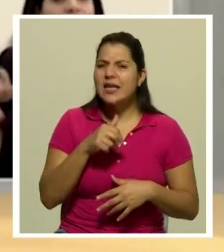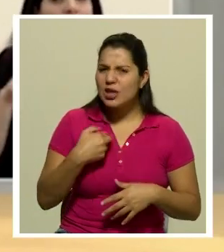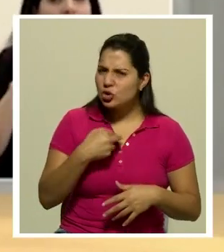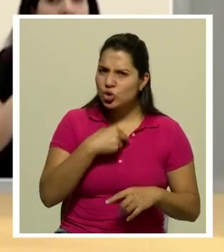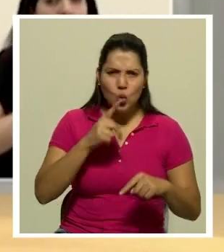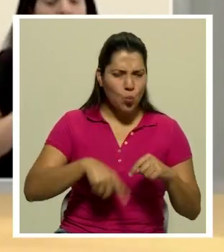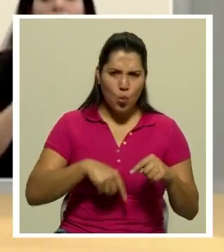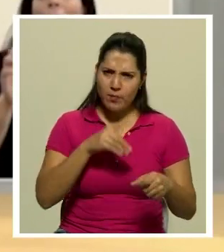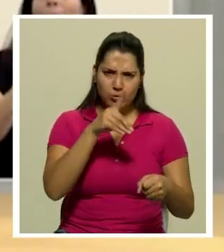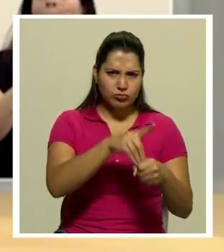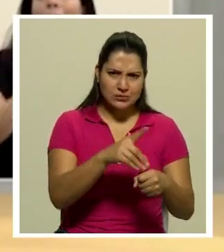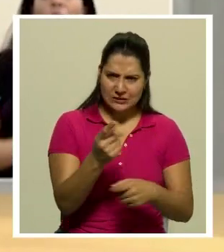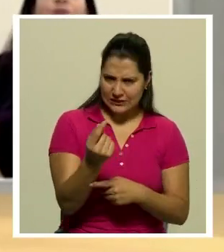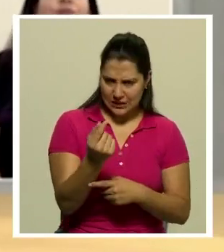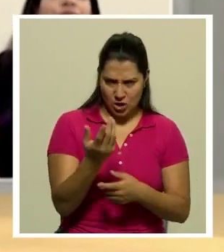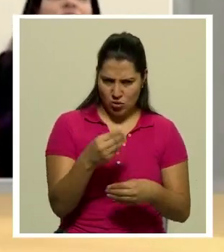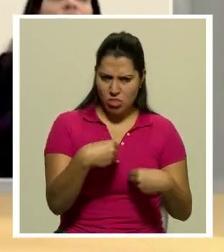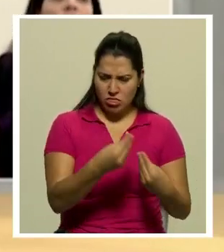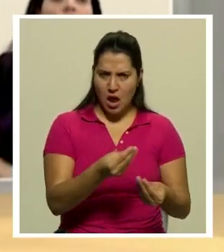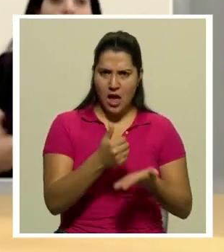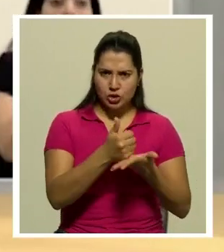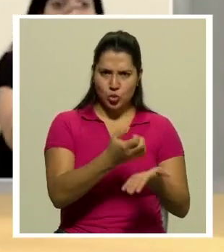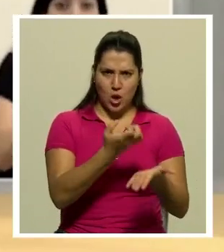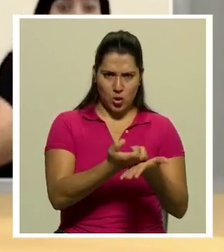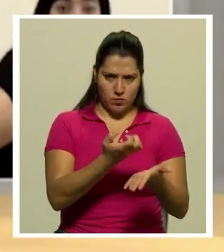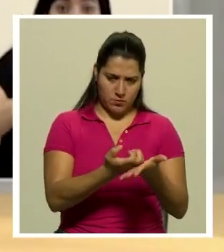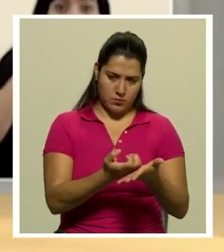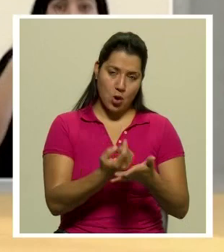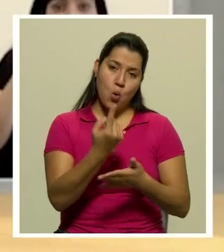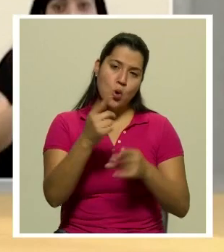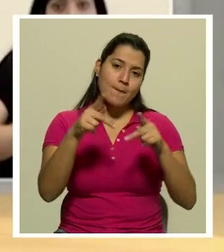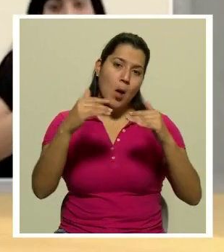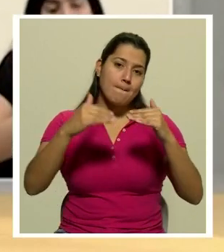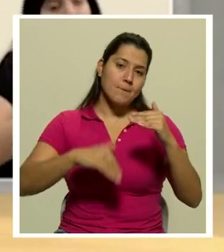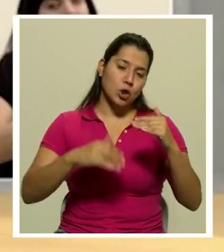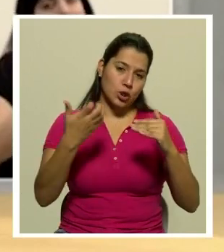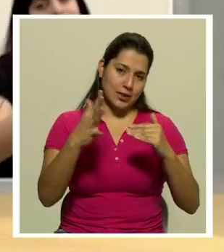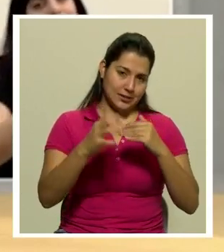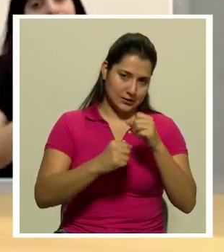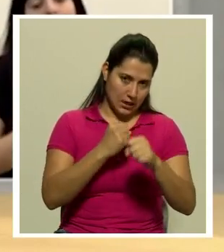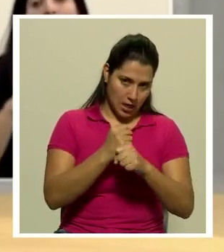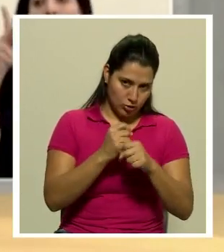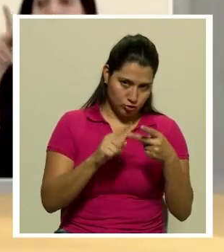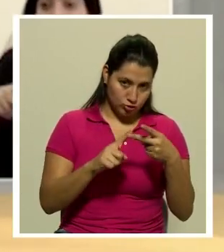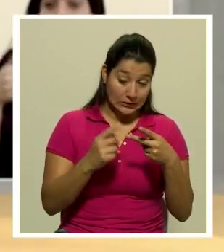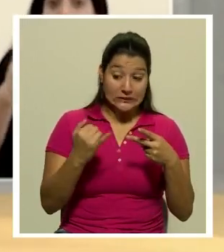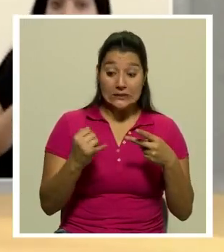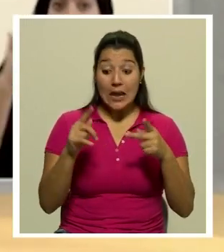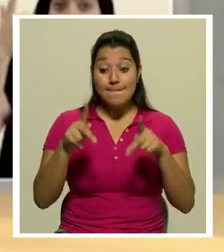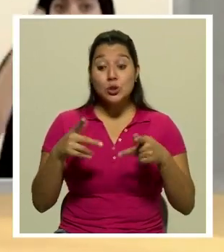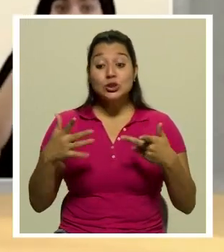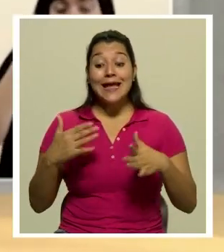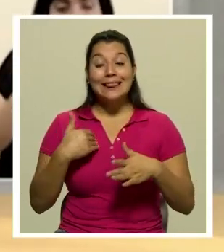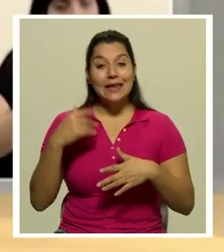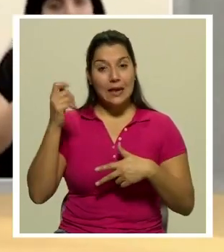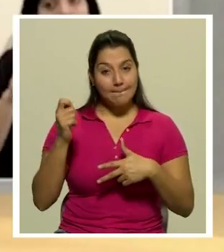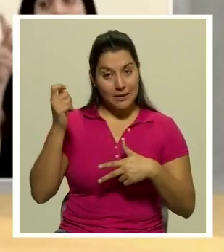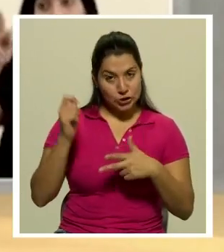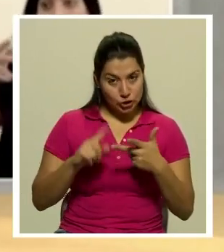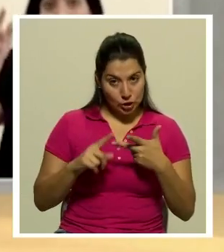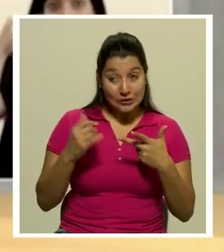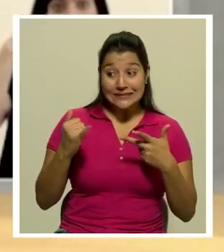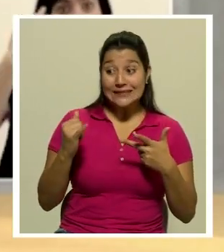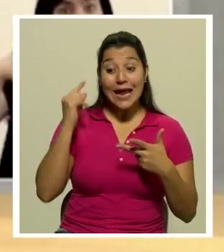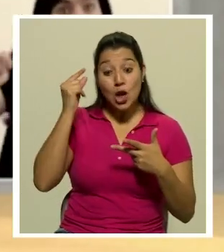bono? Por ejemplo, a una persona menor de 15 años, a una persona que tenga una pensión, a quien tenga transferencias